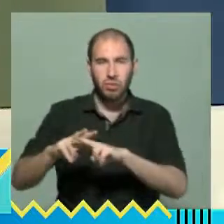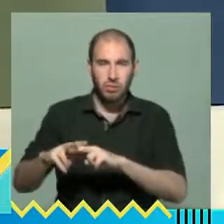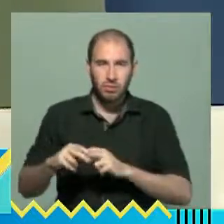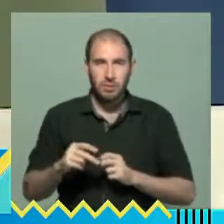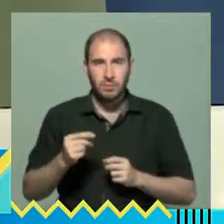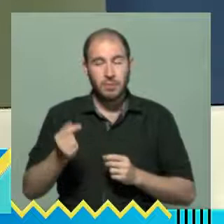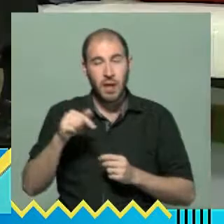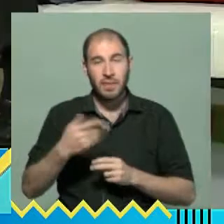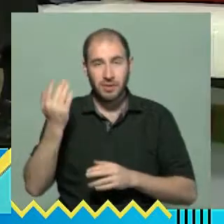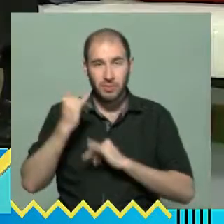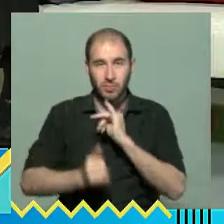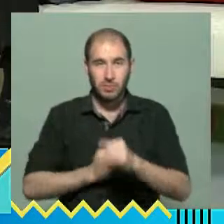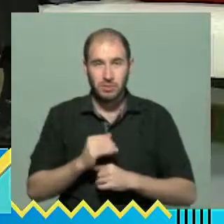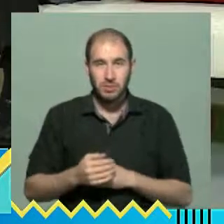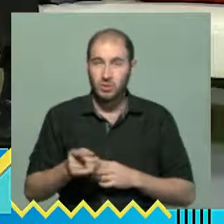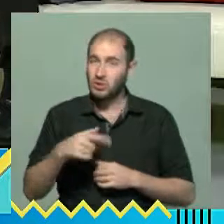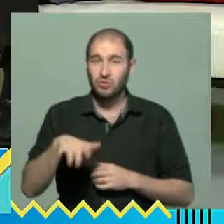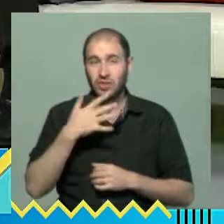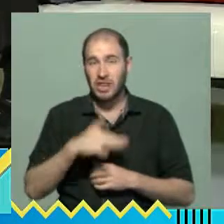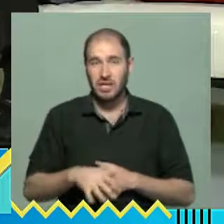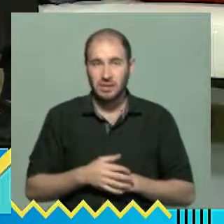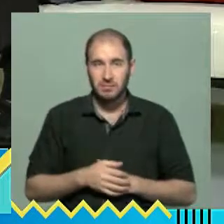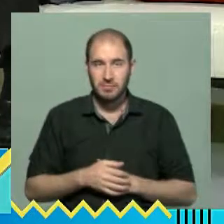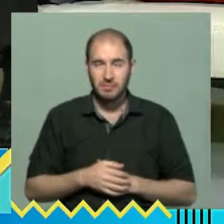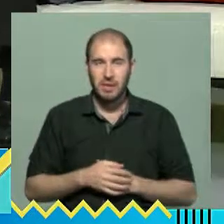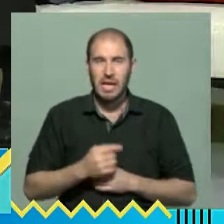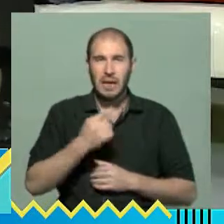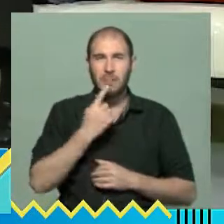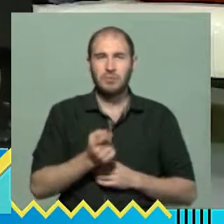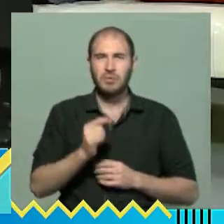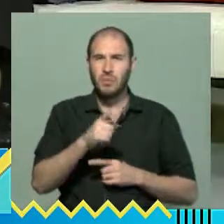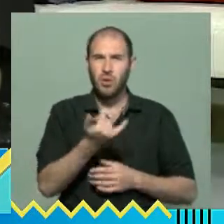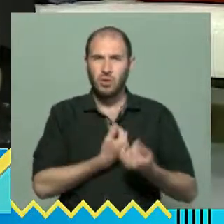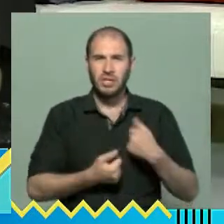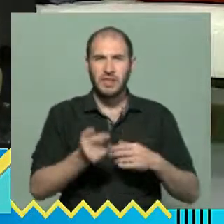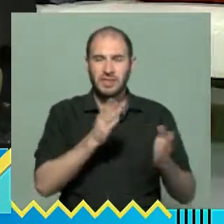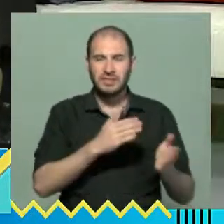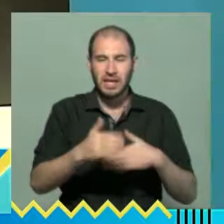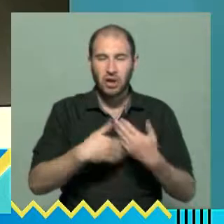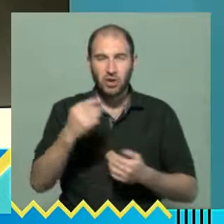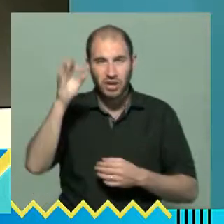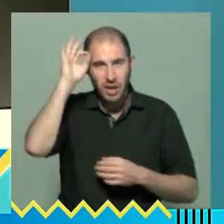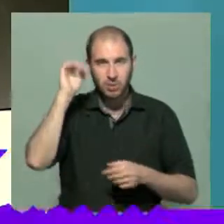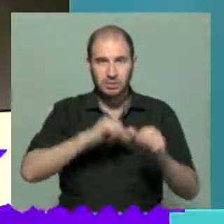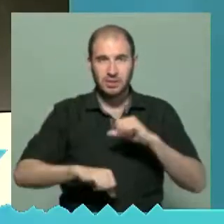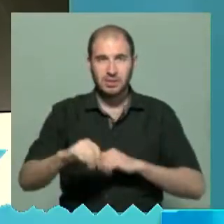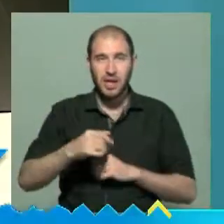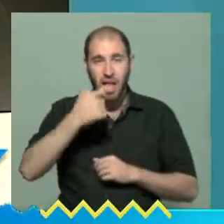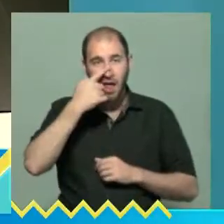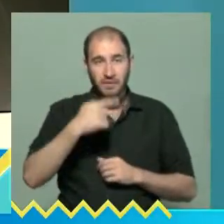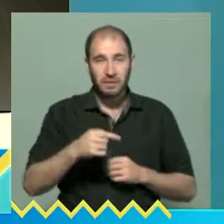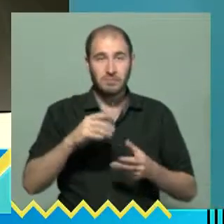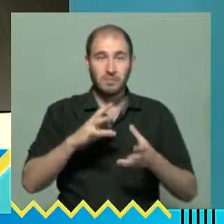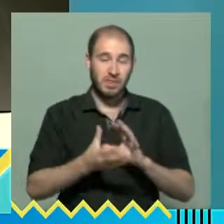nos estaban planteando recién, no lo vamos a entender. Bien, puede ser que vos nos hablabas de este desarrollo de las neurociencias y en definitiva va en función de